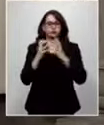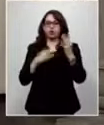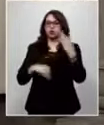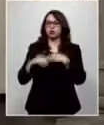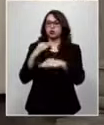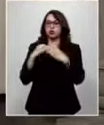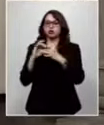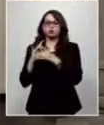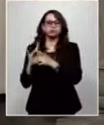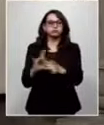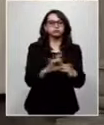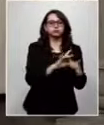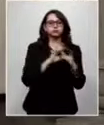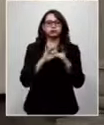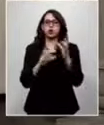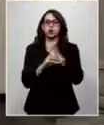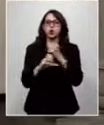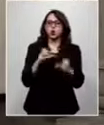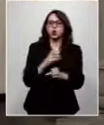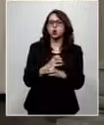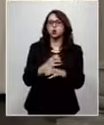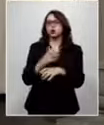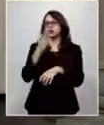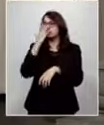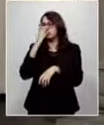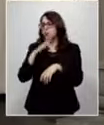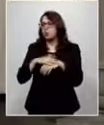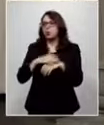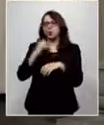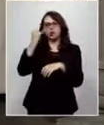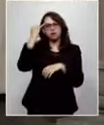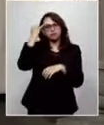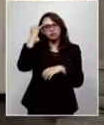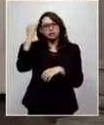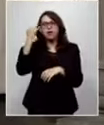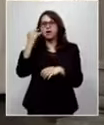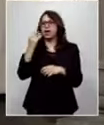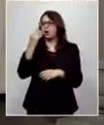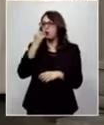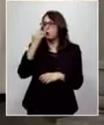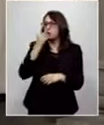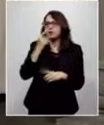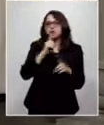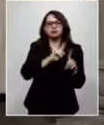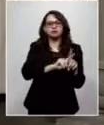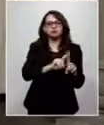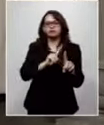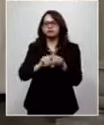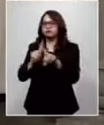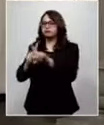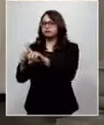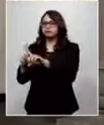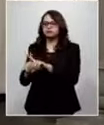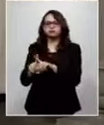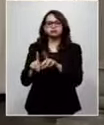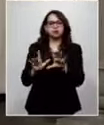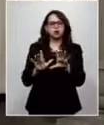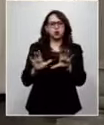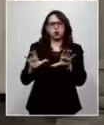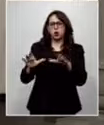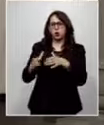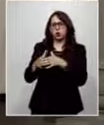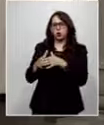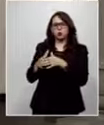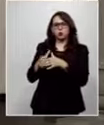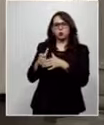Es decir, qué cosas, objetos, pensamientos, pueden ser hasta productos gastronómicos, no son solamente de una comunidad o de